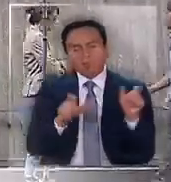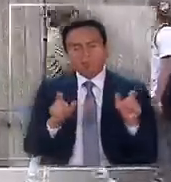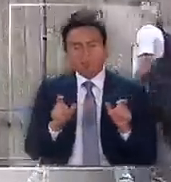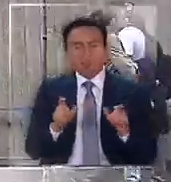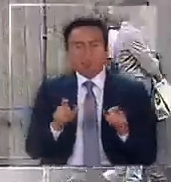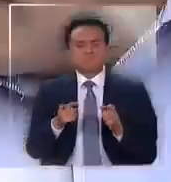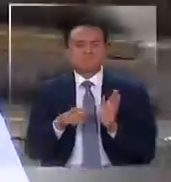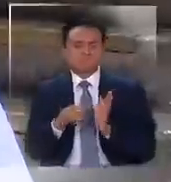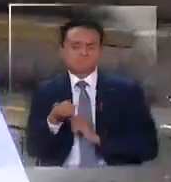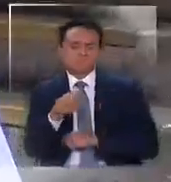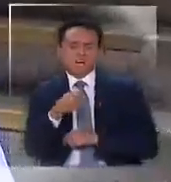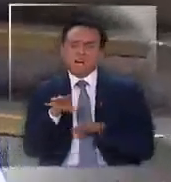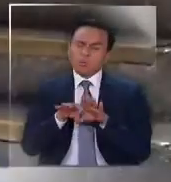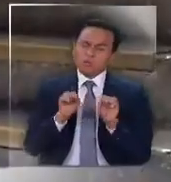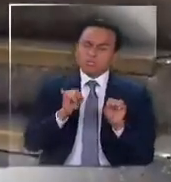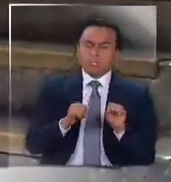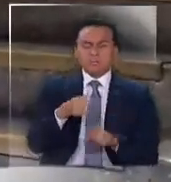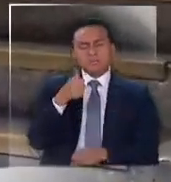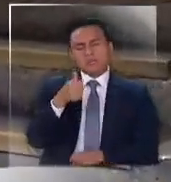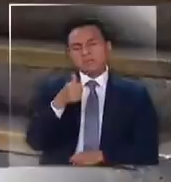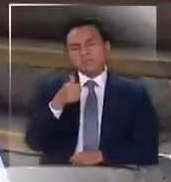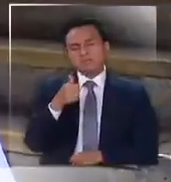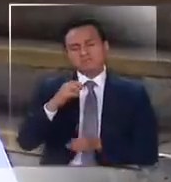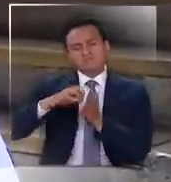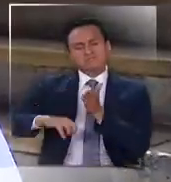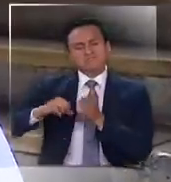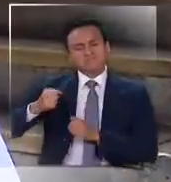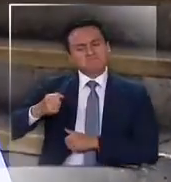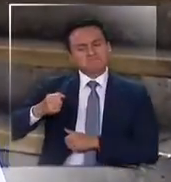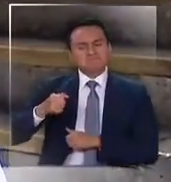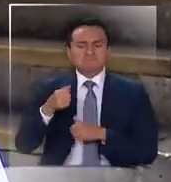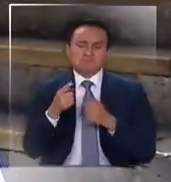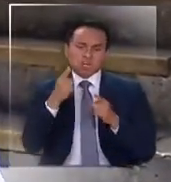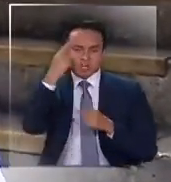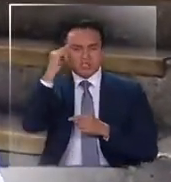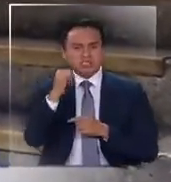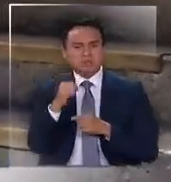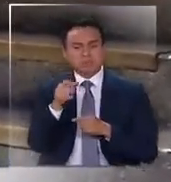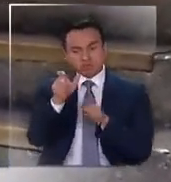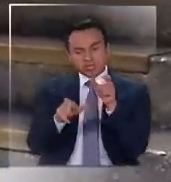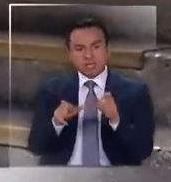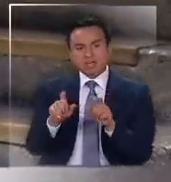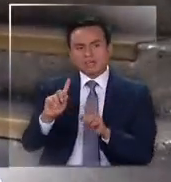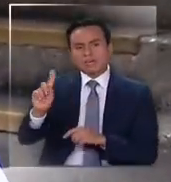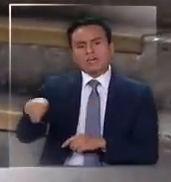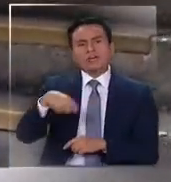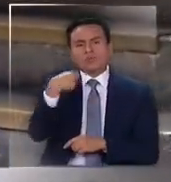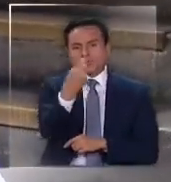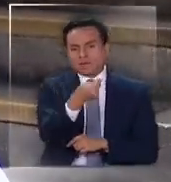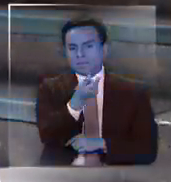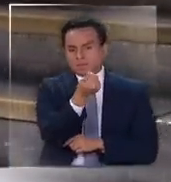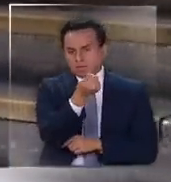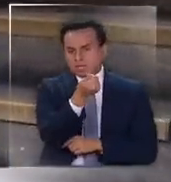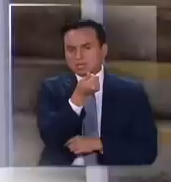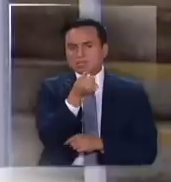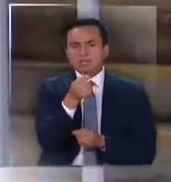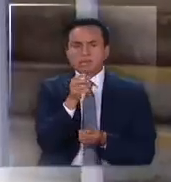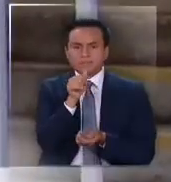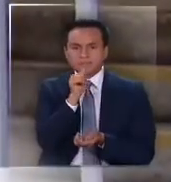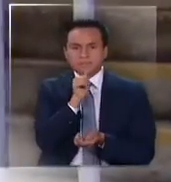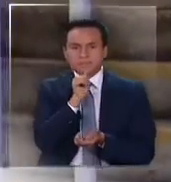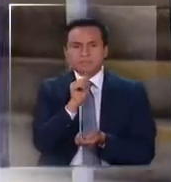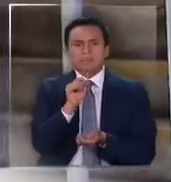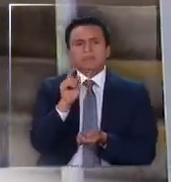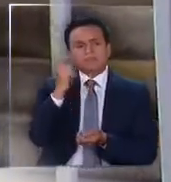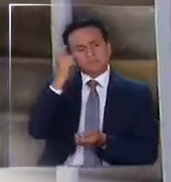con estas retenciones? Bien, bien, bien. O sea, es precisa porque es la única forma de que la gente pueda recuperar esa plata que está al debe. Está